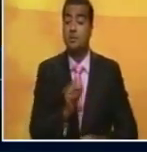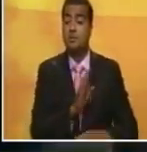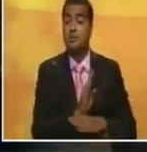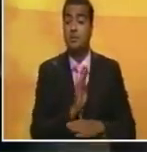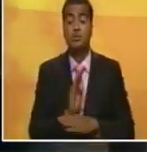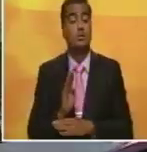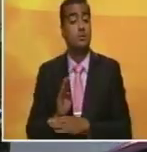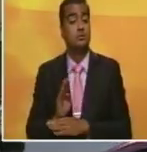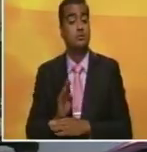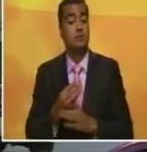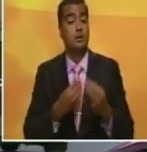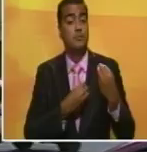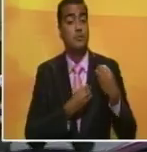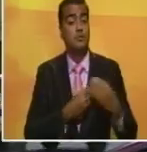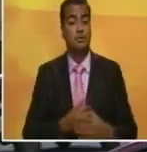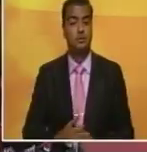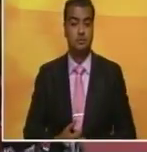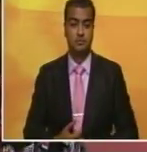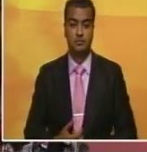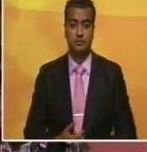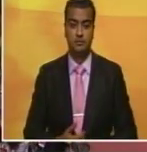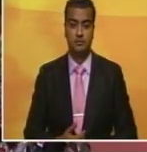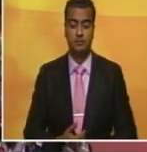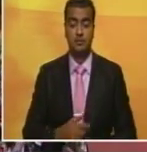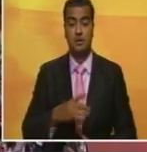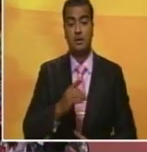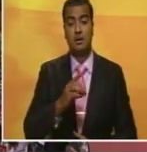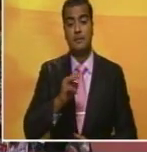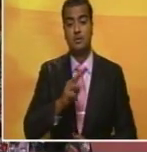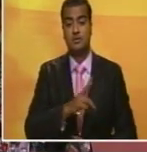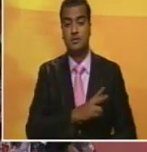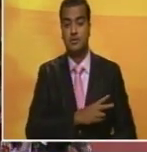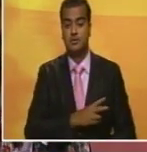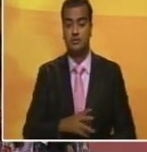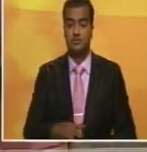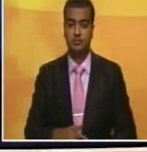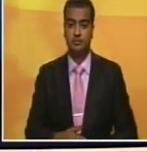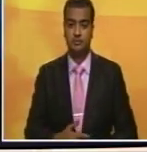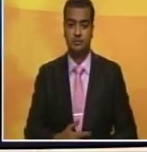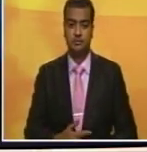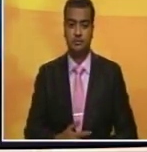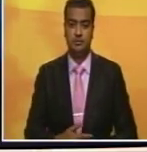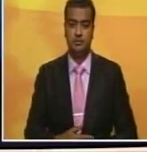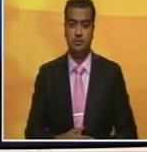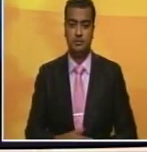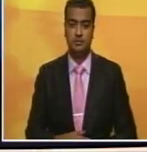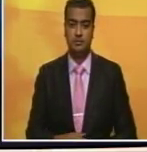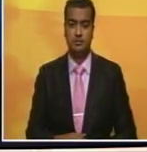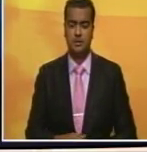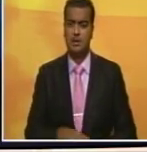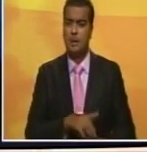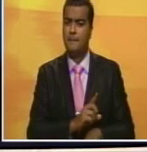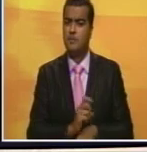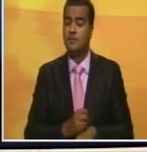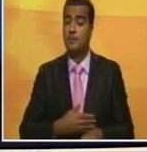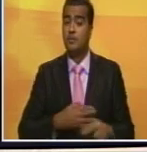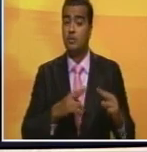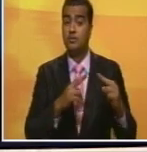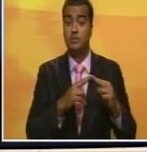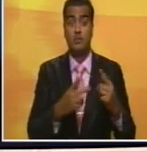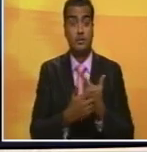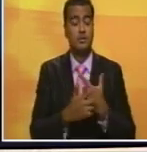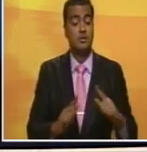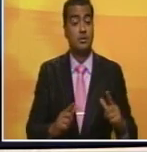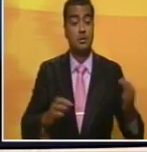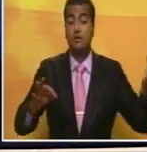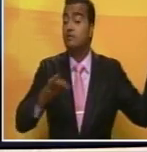seguridad tomen cartas en el asunto. Diana Martínez, Noticiero Venevisión. Y hace minutos se conoció que fue liberado